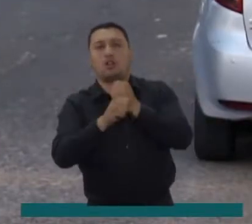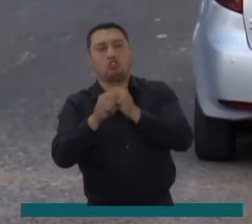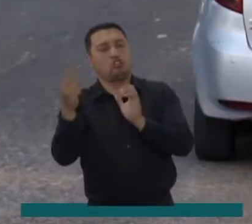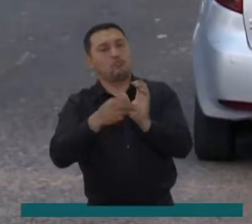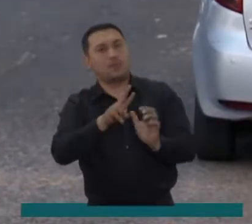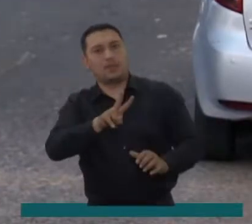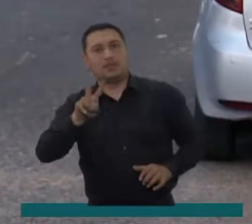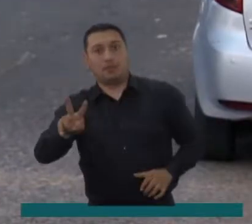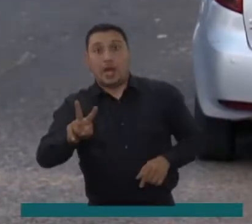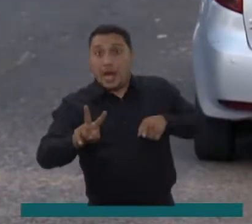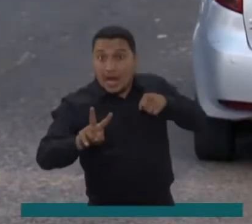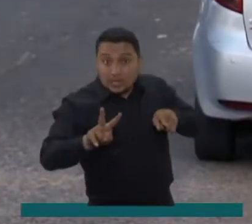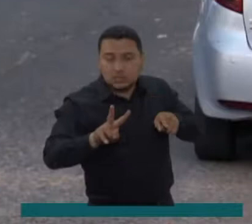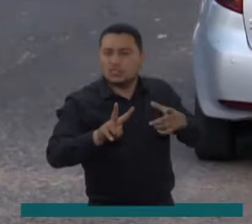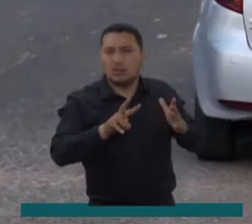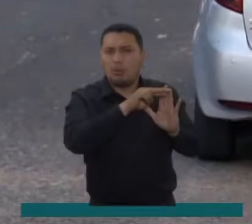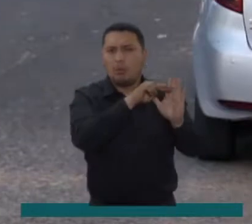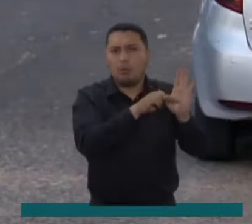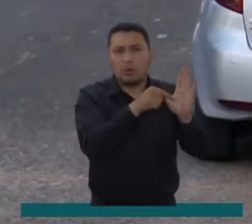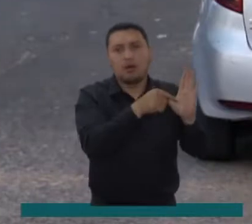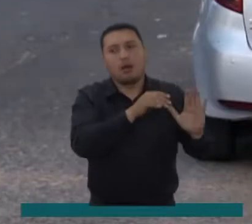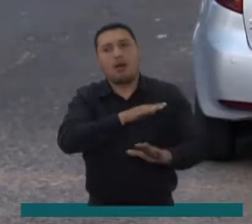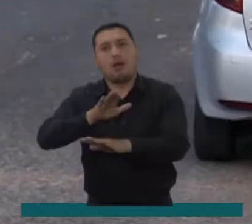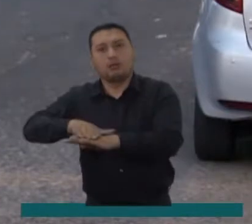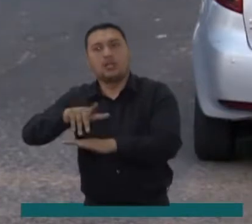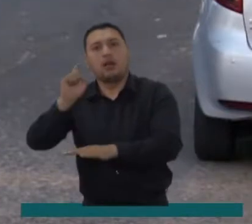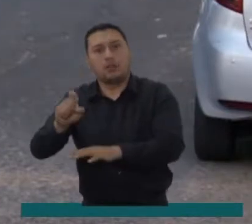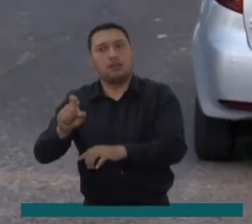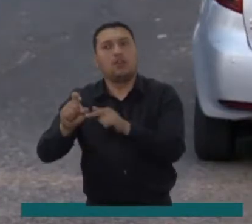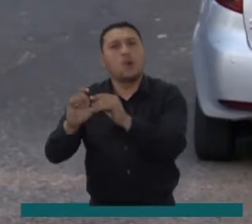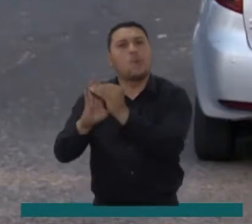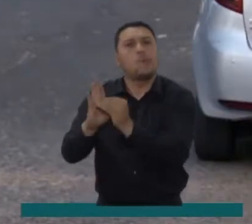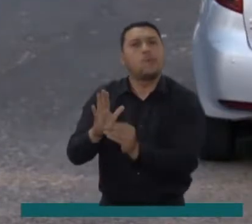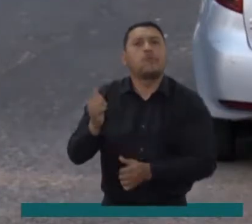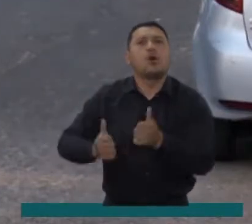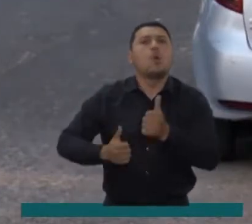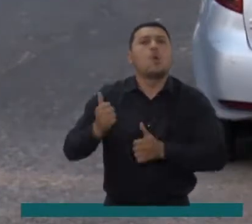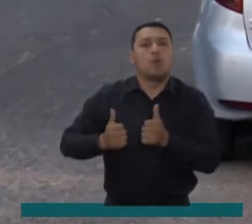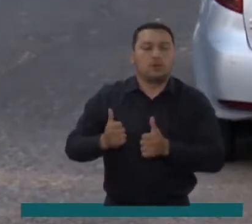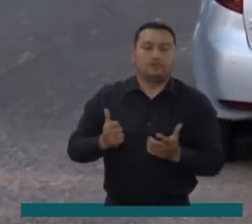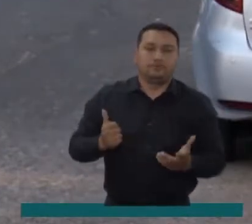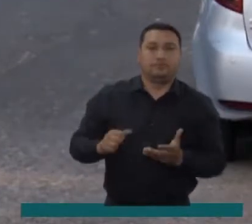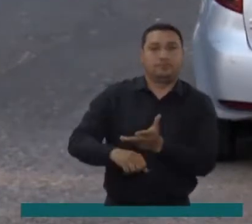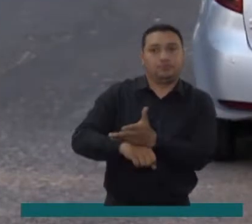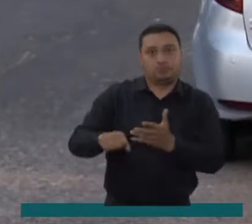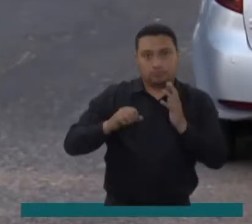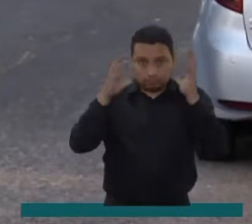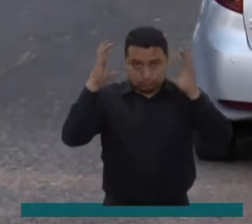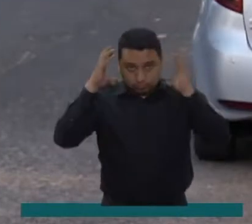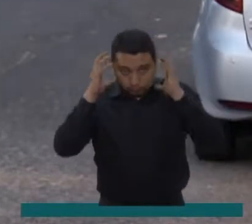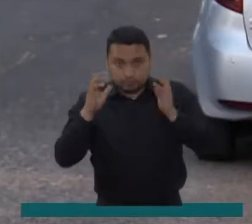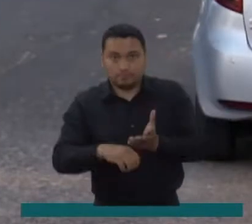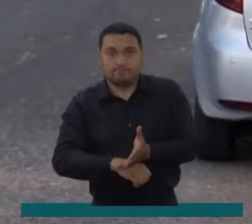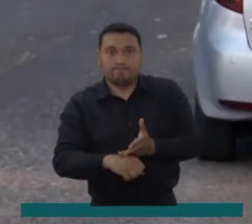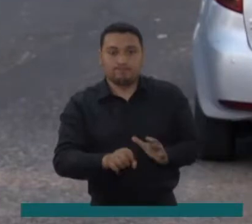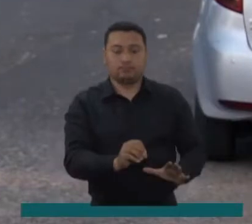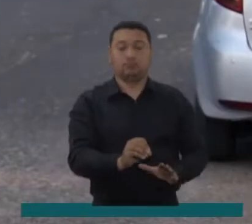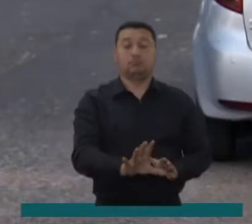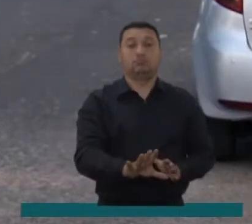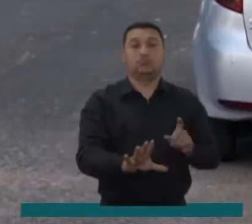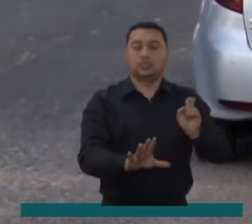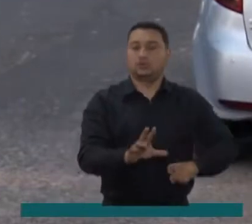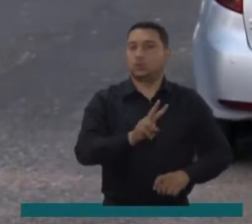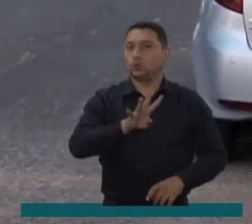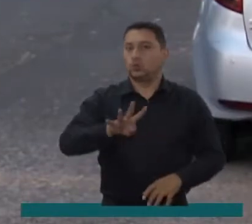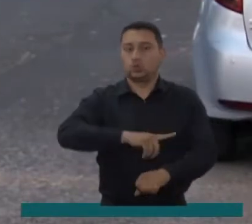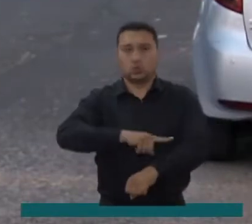del año 2022. Esto reglamenta nuevas disposiciones para esos actores viales, entre ellas el uso de luces permanentes y la utilización